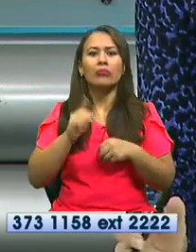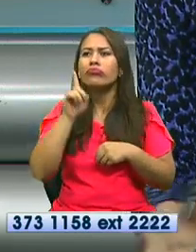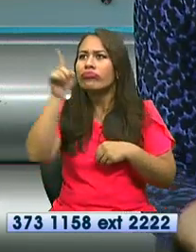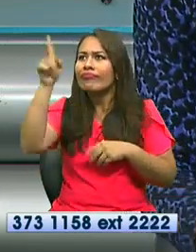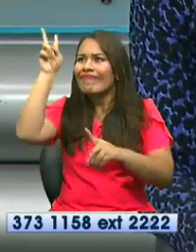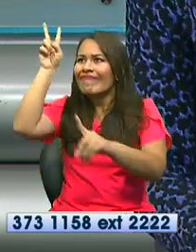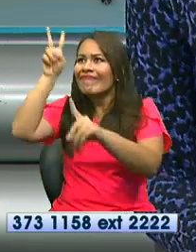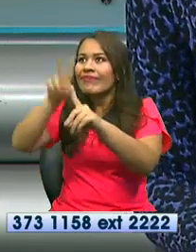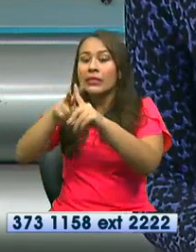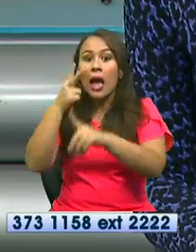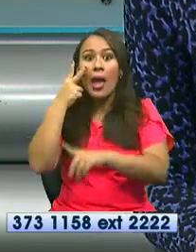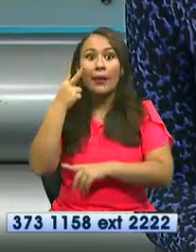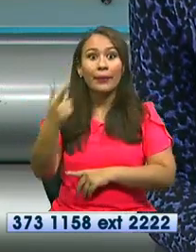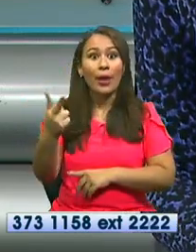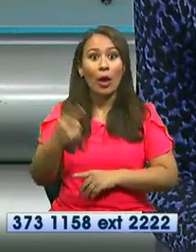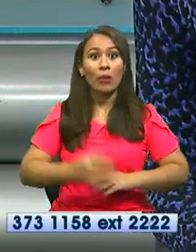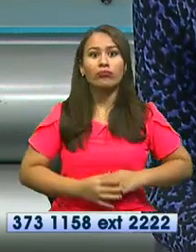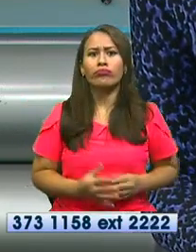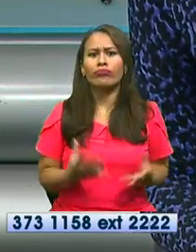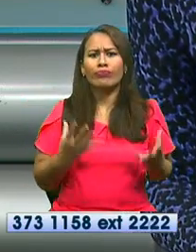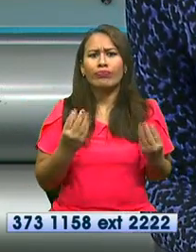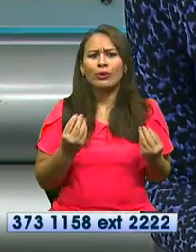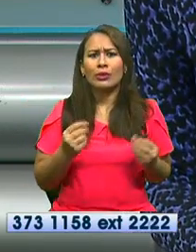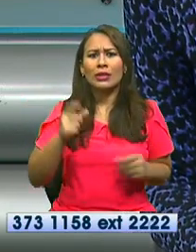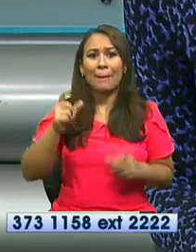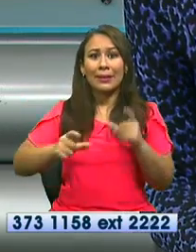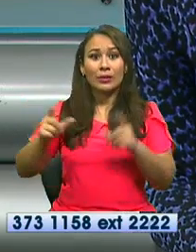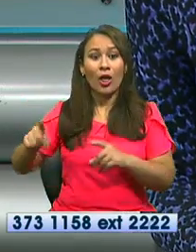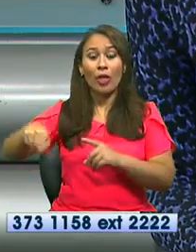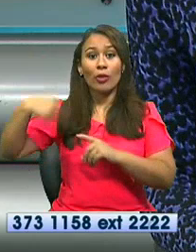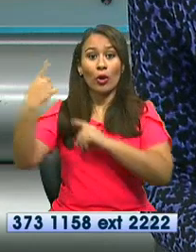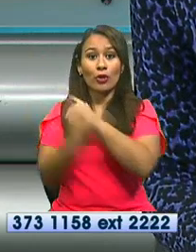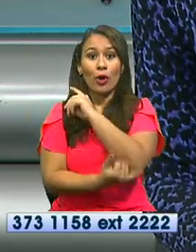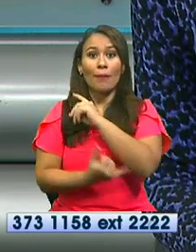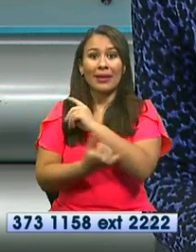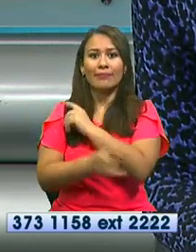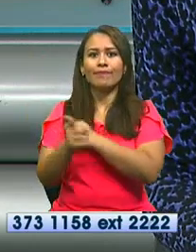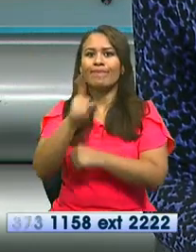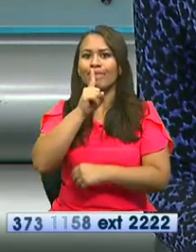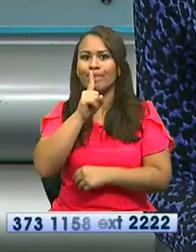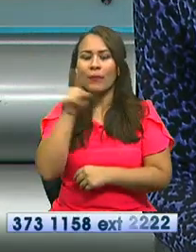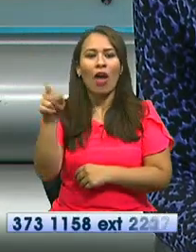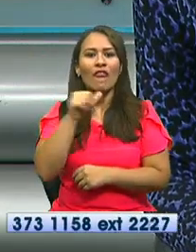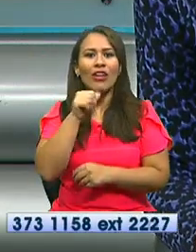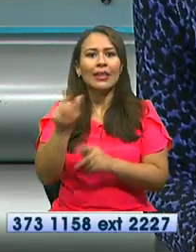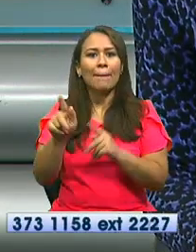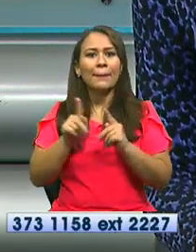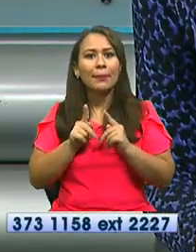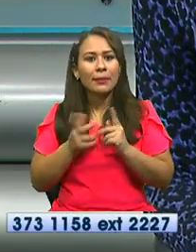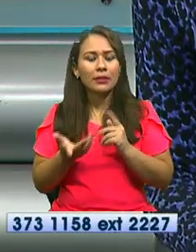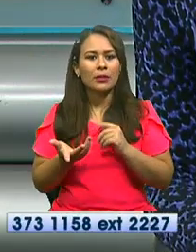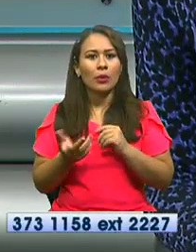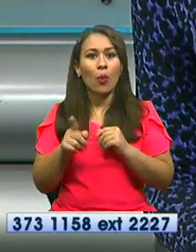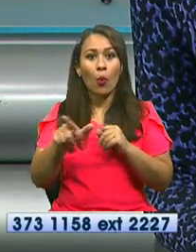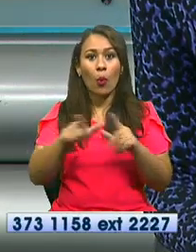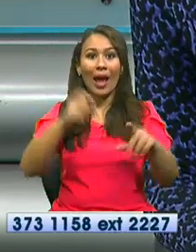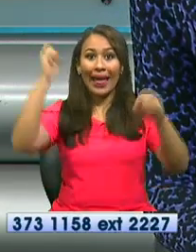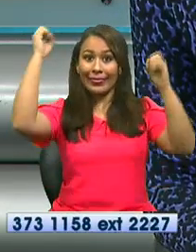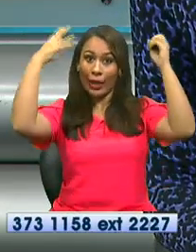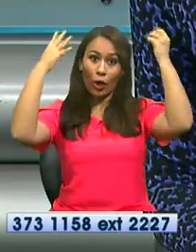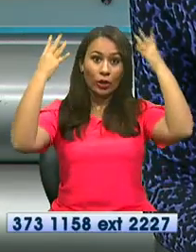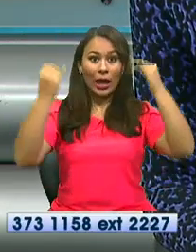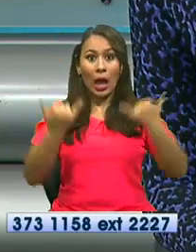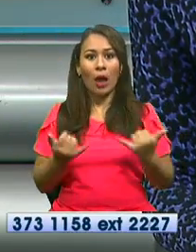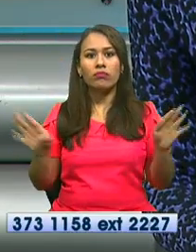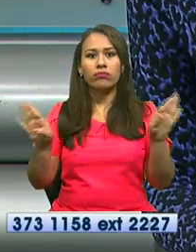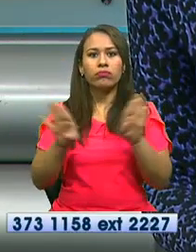acción se constató además que decenas de extranjeros estaban de forma irregular en el país. Un centro de diversión fue